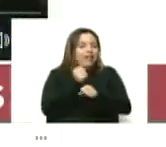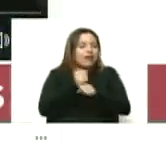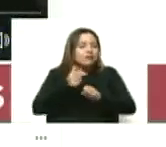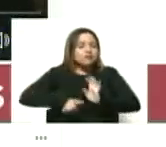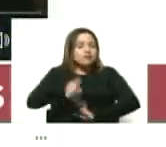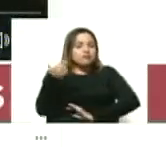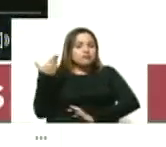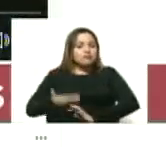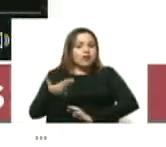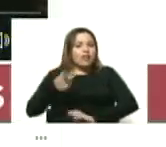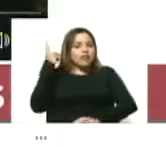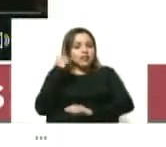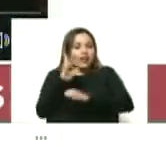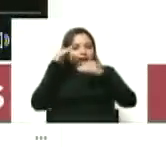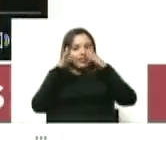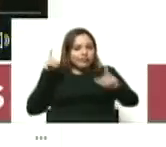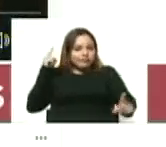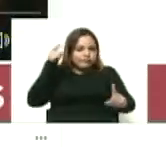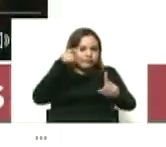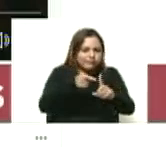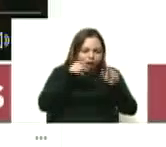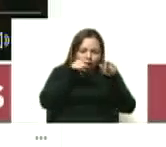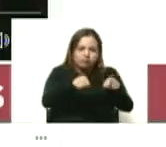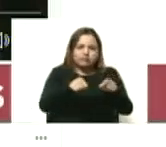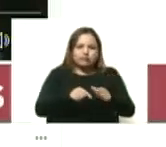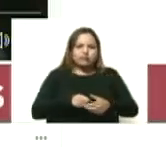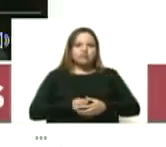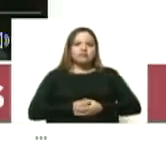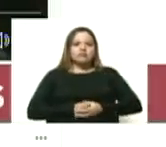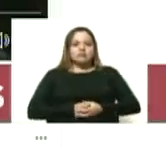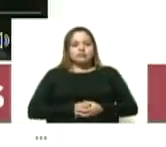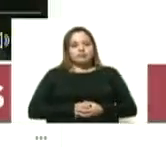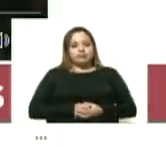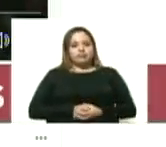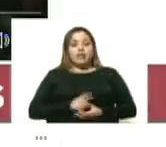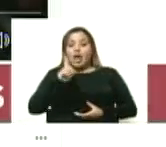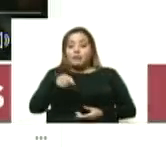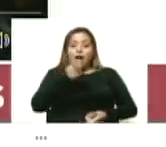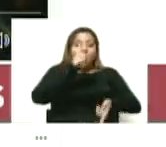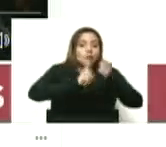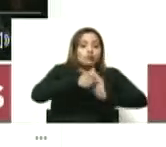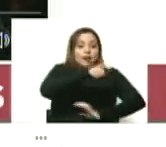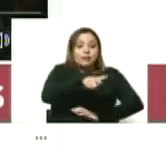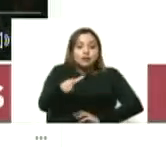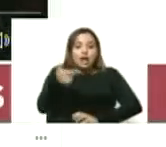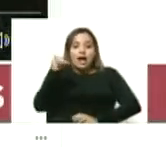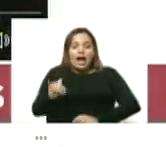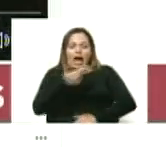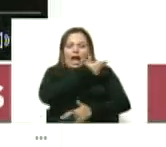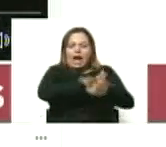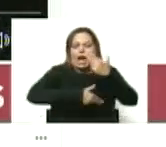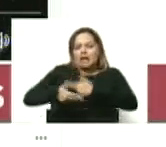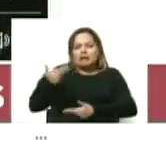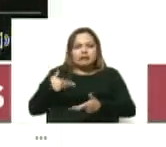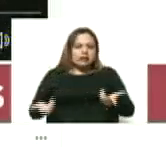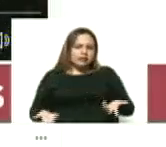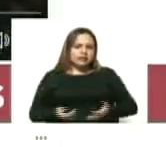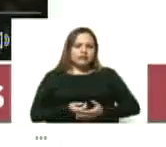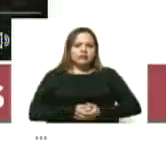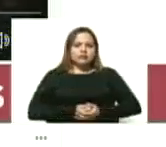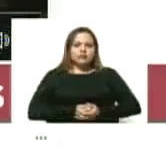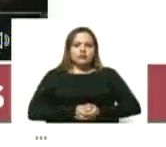que debemos enfocarnos allí. También, por supuesto, si hay alguna persona que permanezca herida